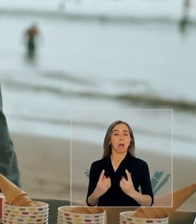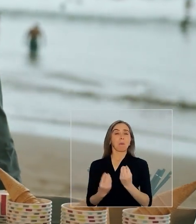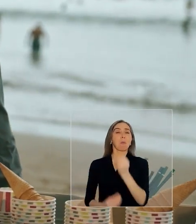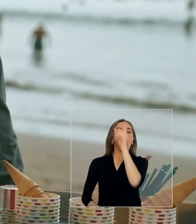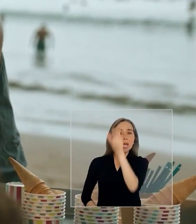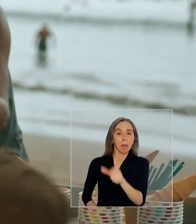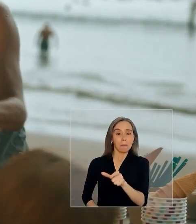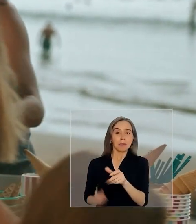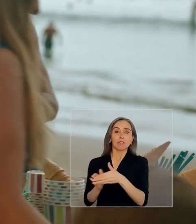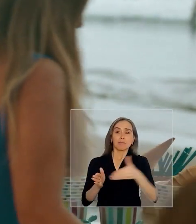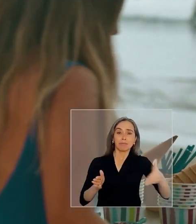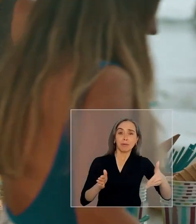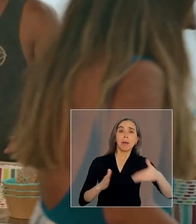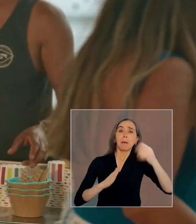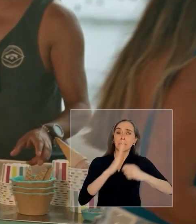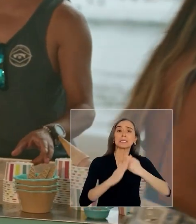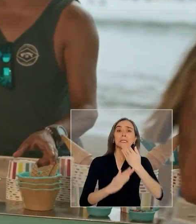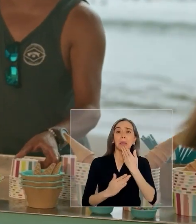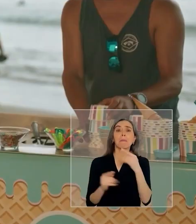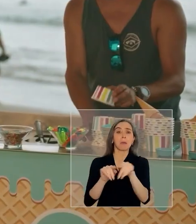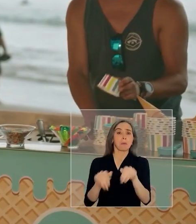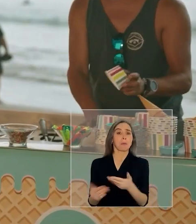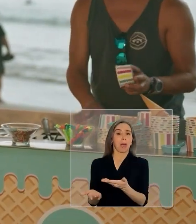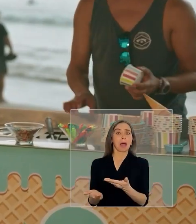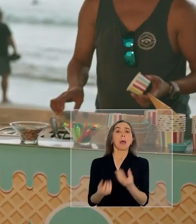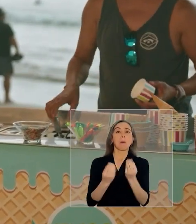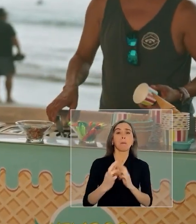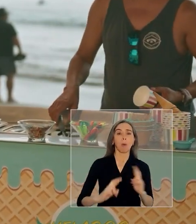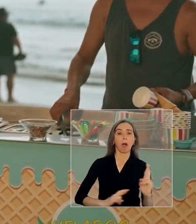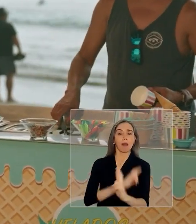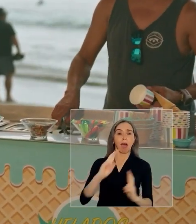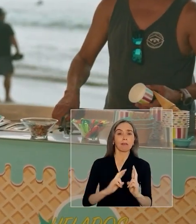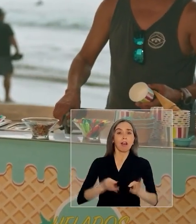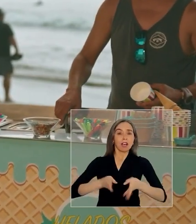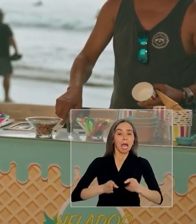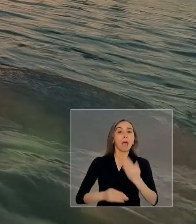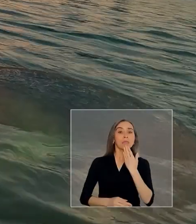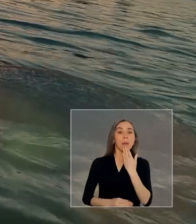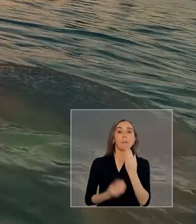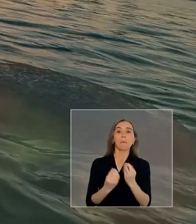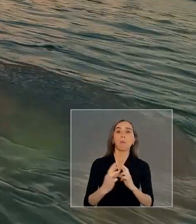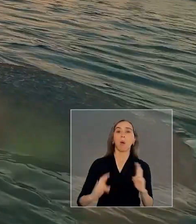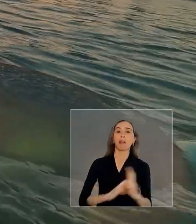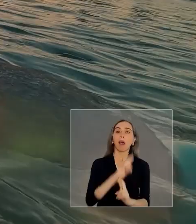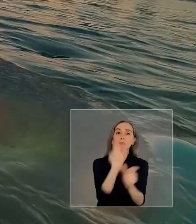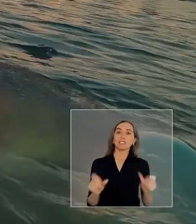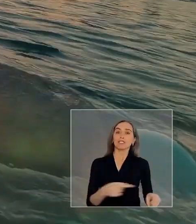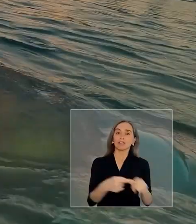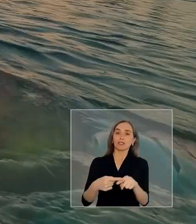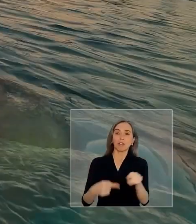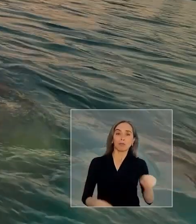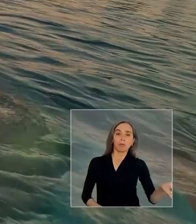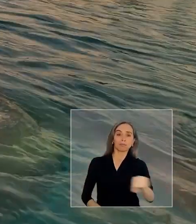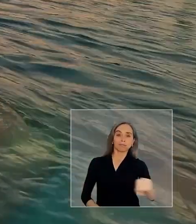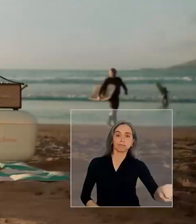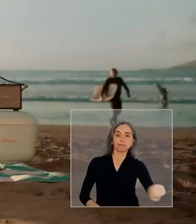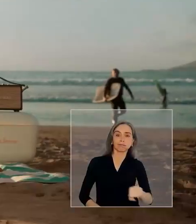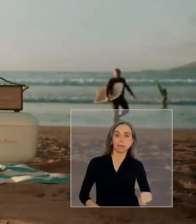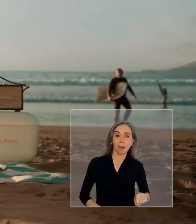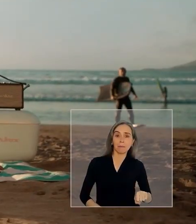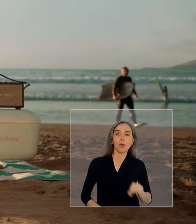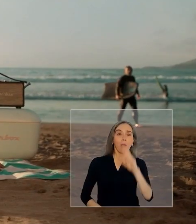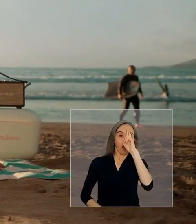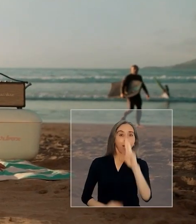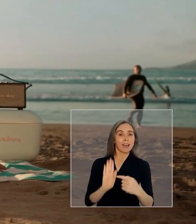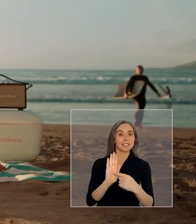Sé la misma persona que eres cuando estás de vacaciones. Una buena convivencia vial también es una buena convivencia social.